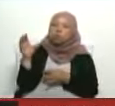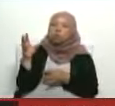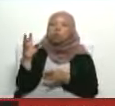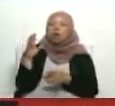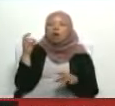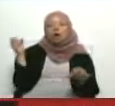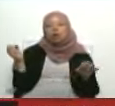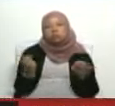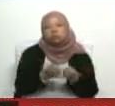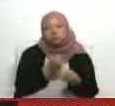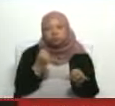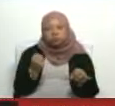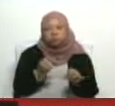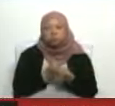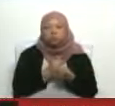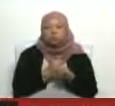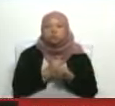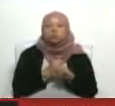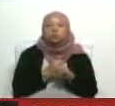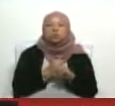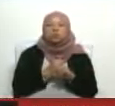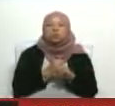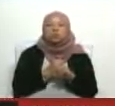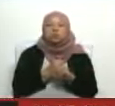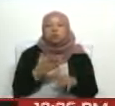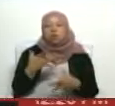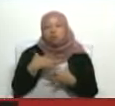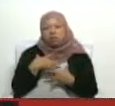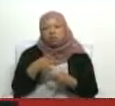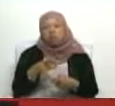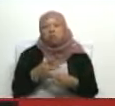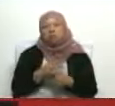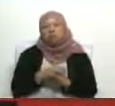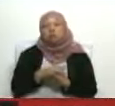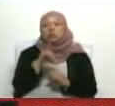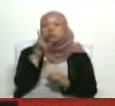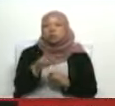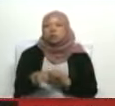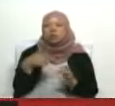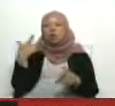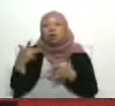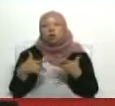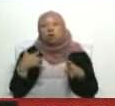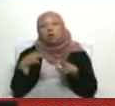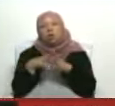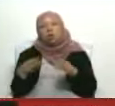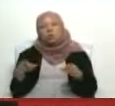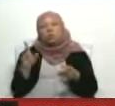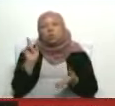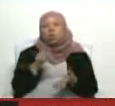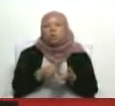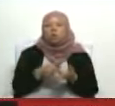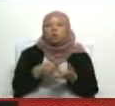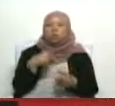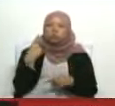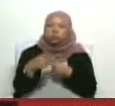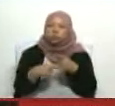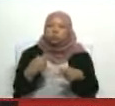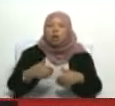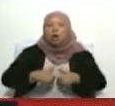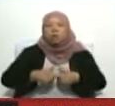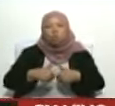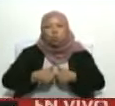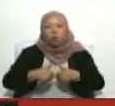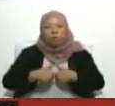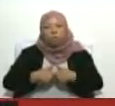esto, hay un detalle interesante, y ellos lo decían: a toditos, de manera periódica, los sometían a la prueba